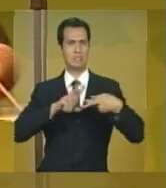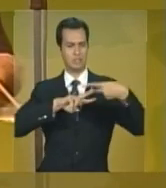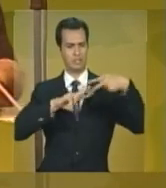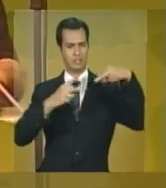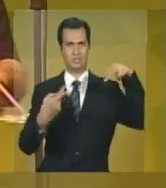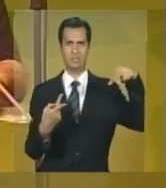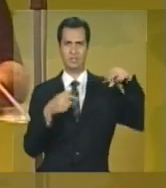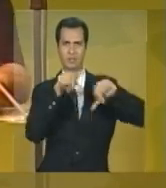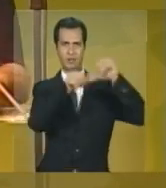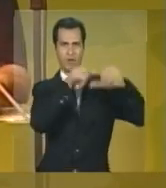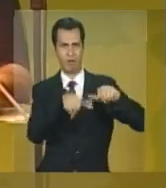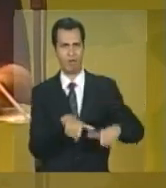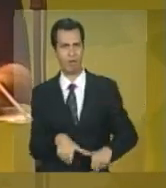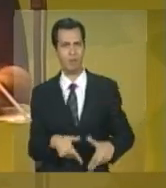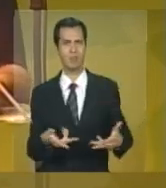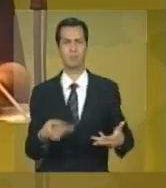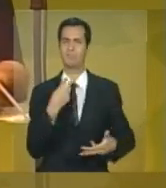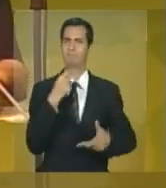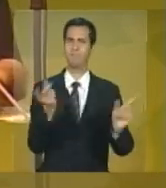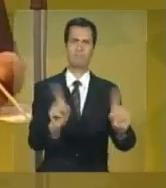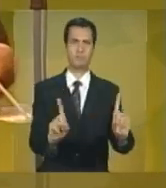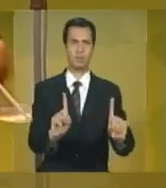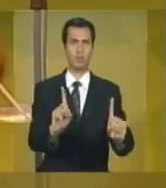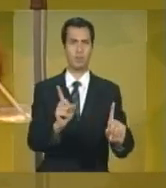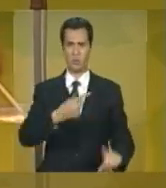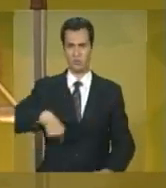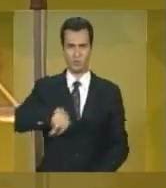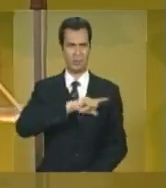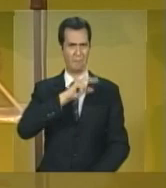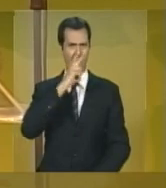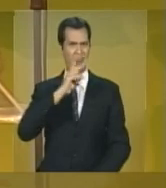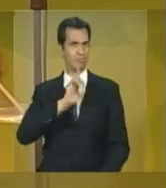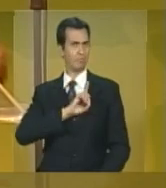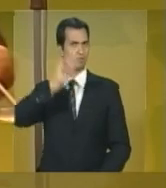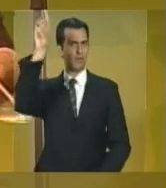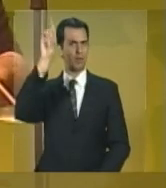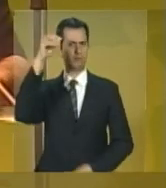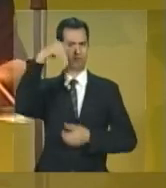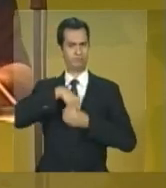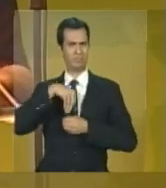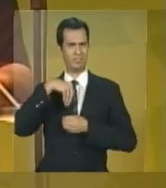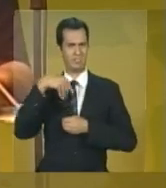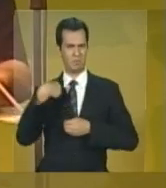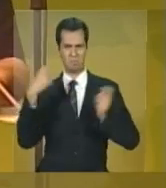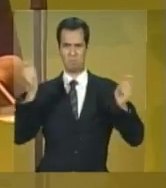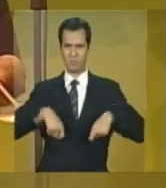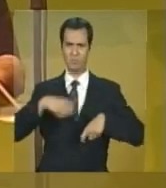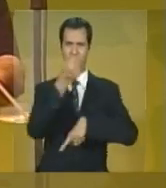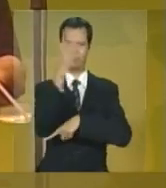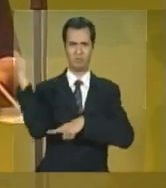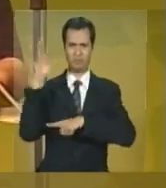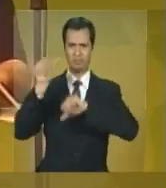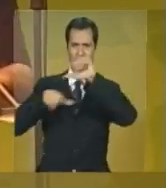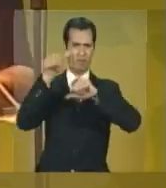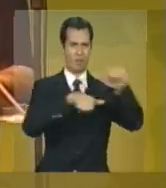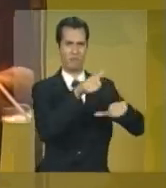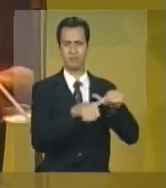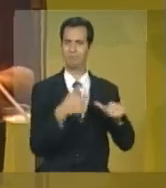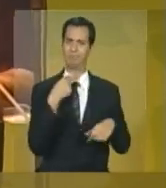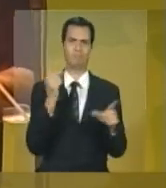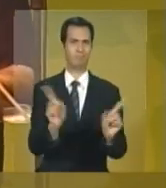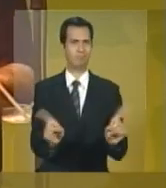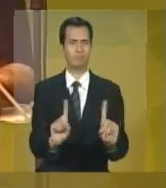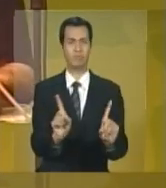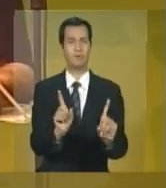genéticos. No somos dioses para intentar transformar la naturaleza de cualquier forma.